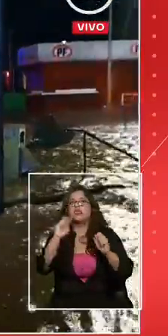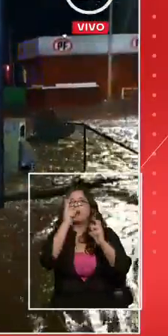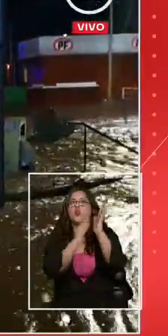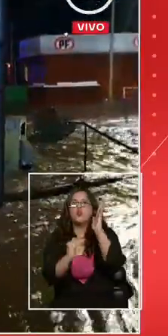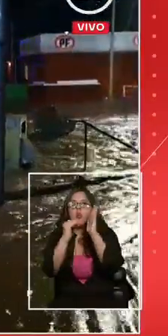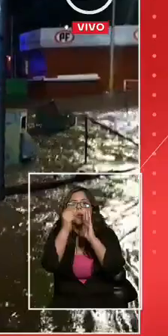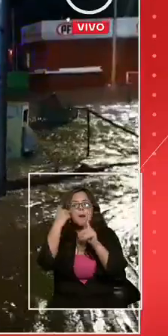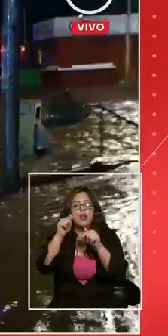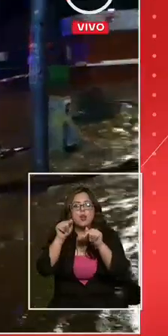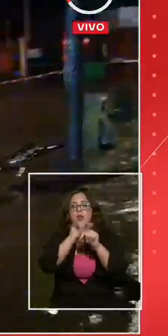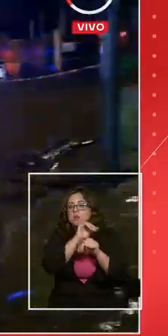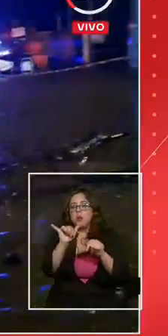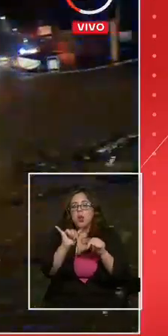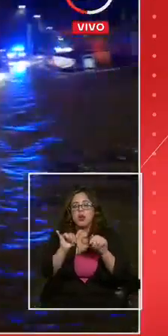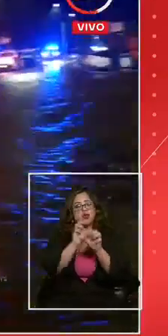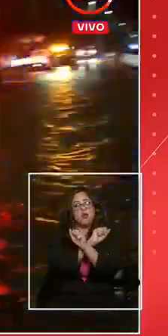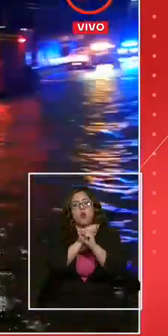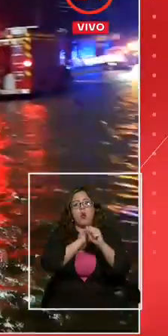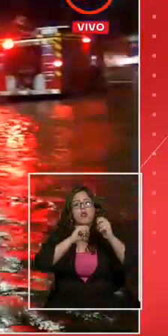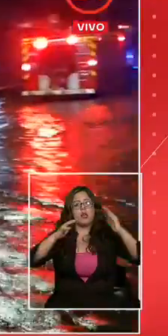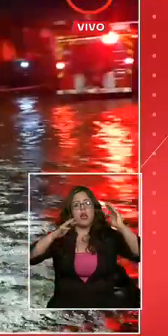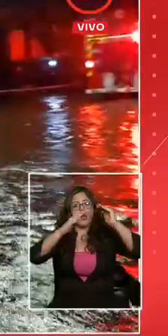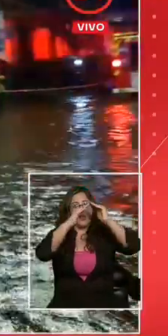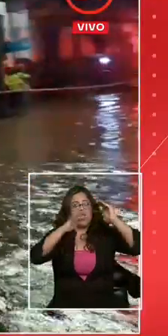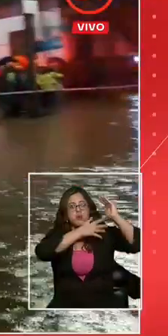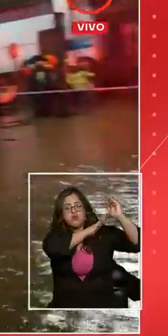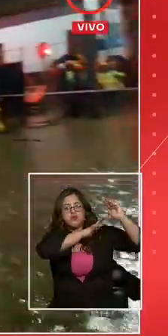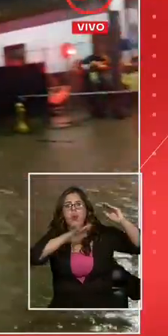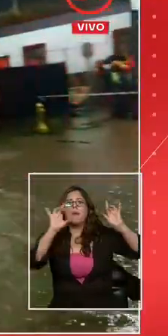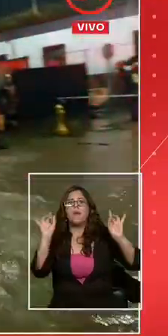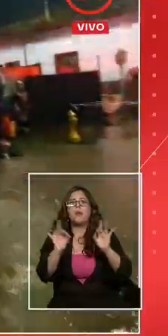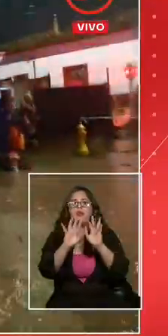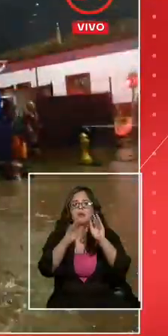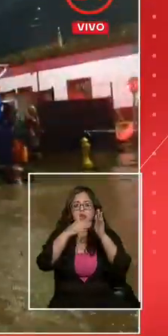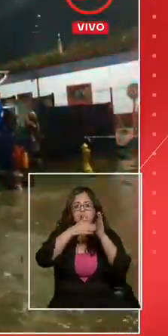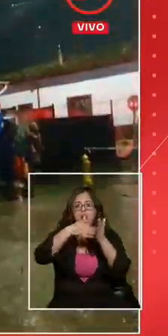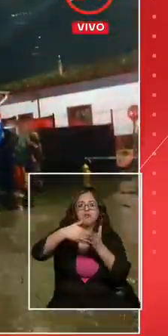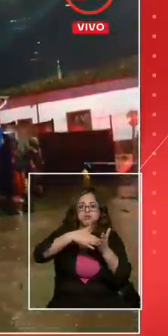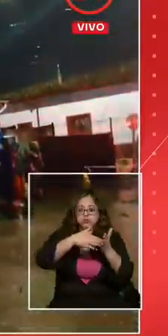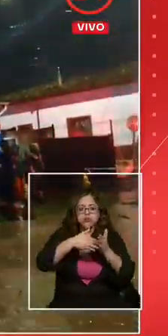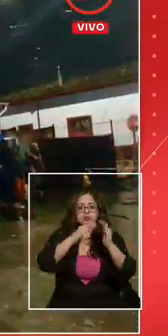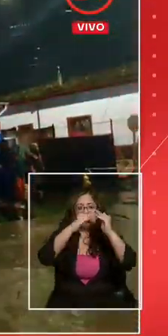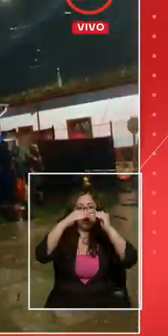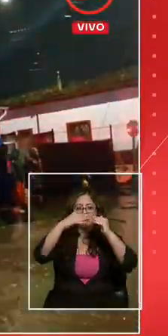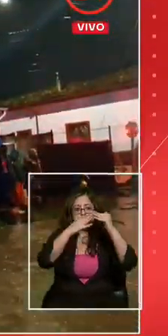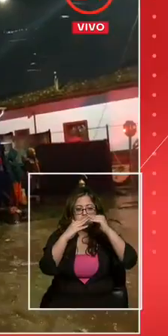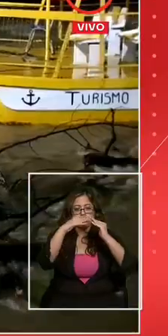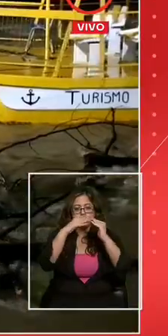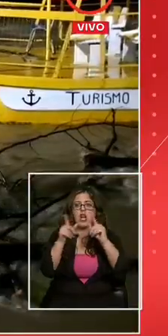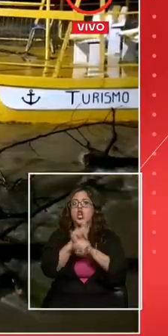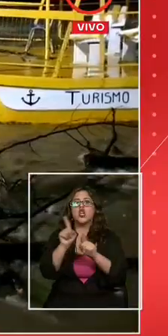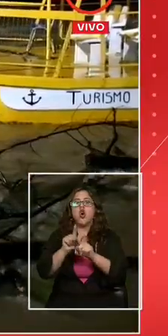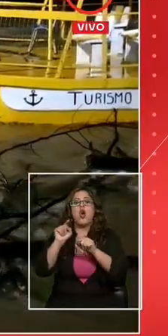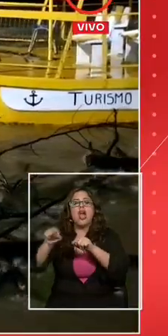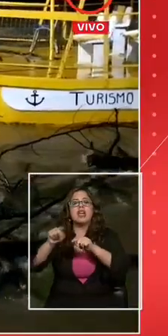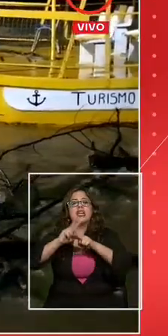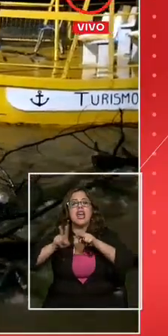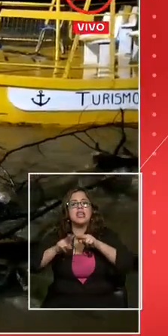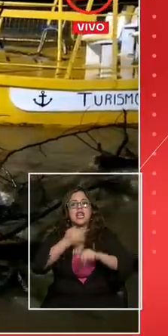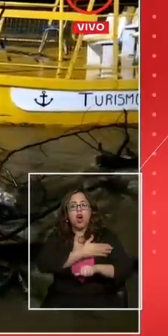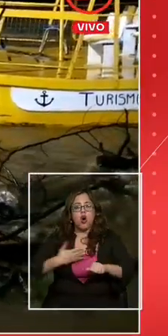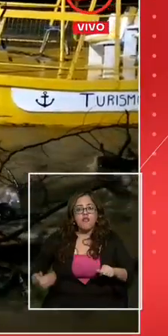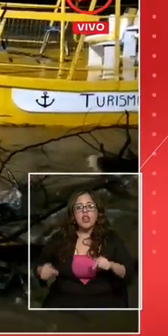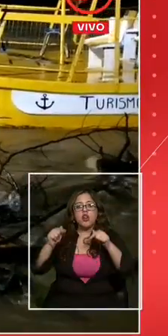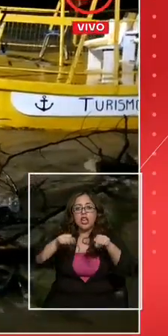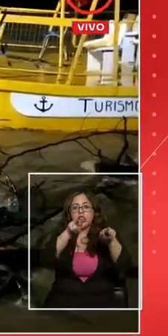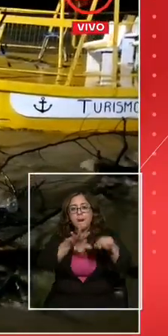de ahí más allá no va a salir. No puede salir. Y los cimientos no se pueden reblandecer, no puede, porque es la casa del río. Son casas hechas por el gobierno, compadre, que están hechas